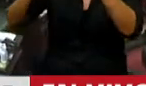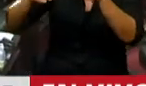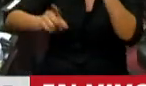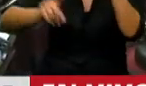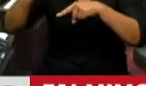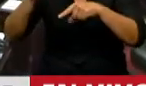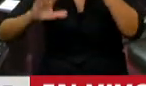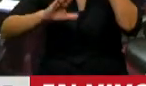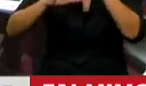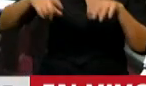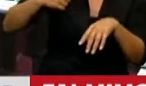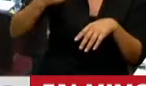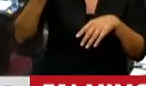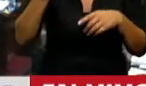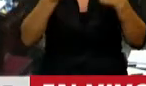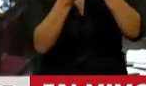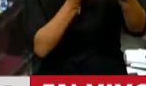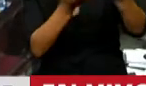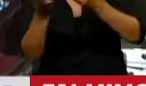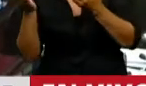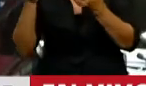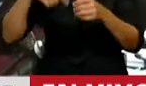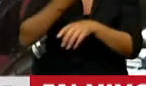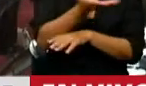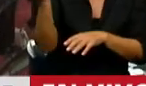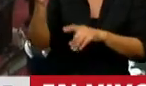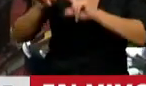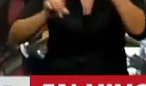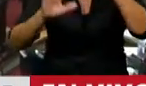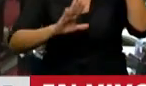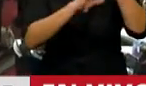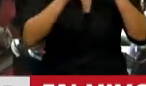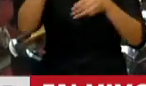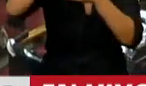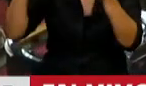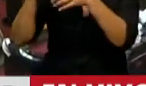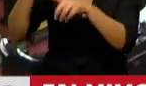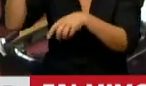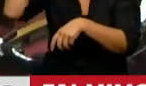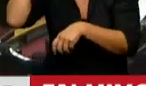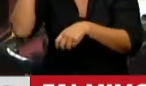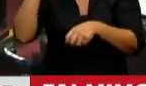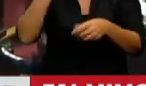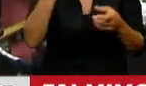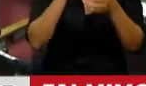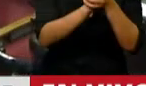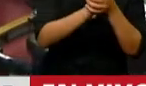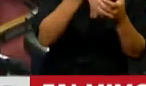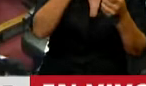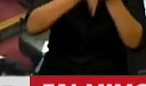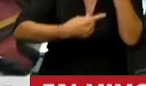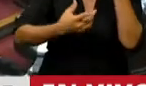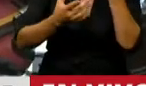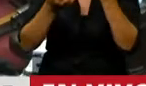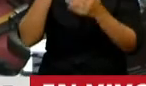dirigente gremial, cooperativo, social, algunos dirigentes del peronismo, del radicalismo, reconocer que